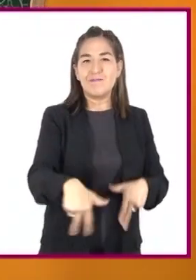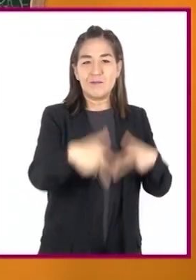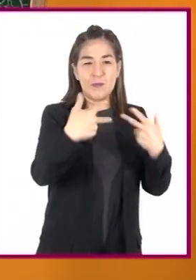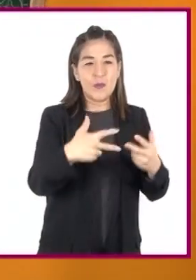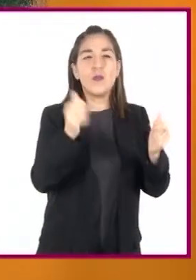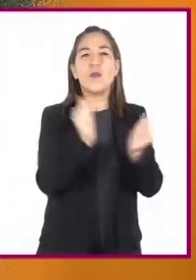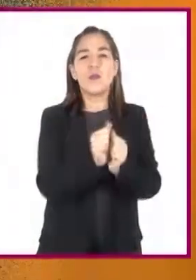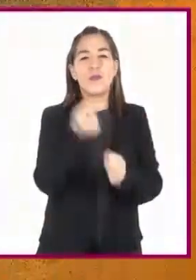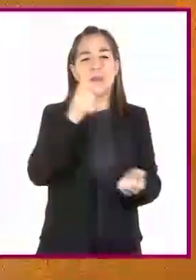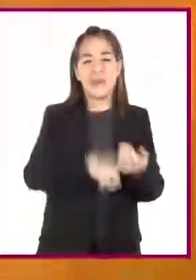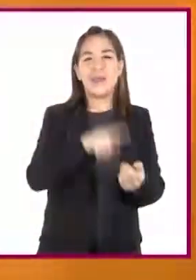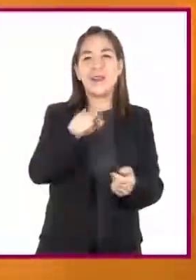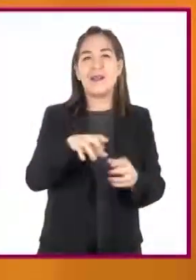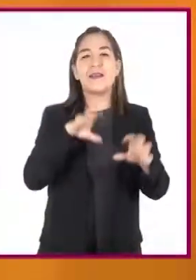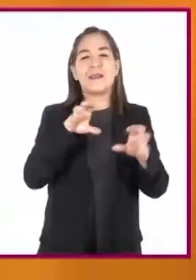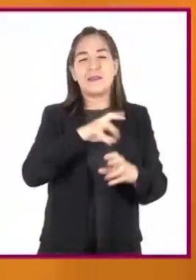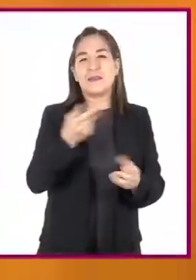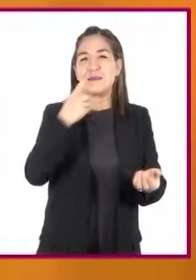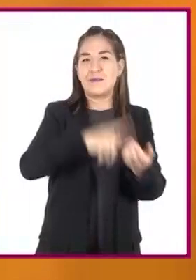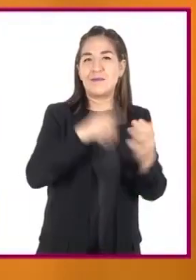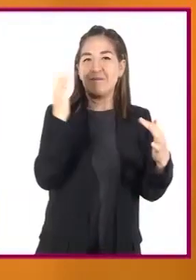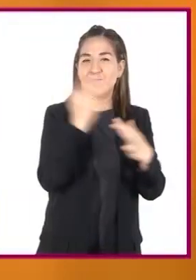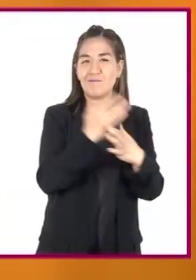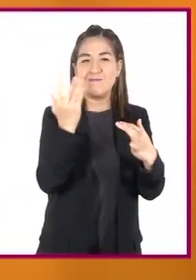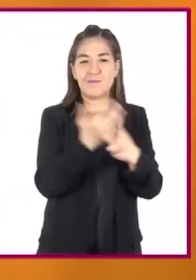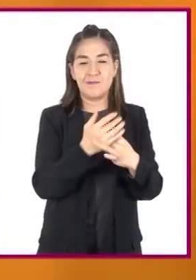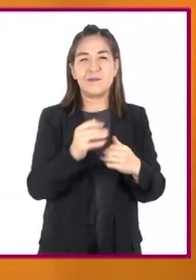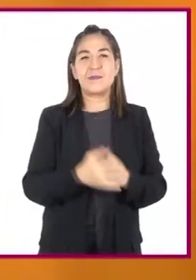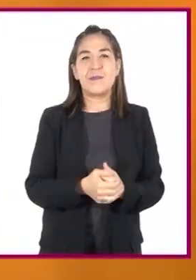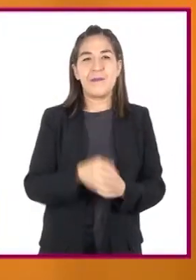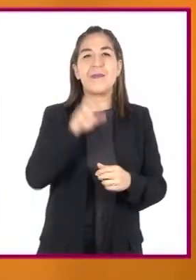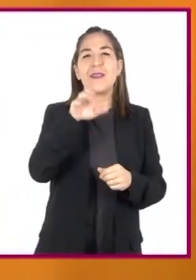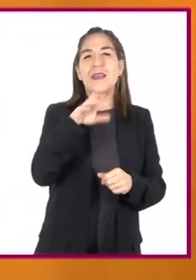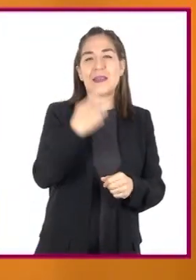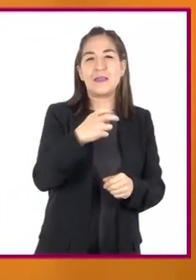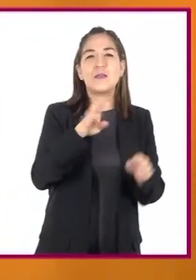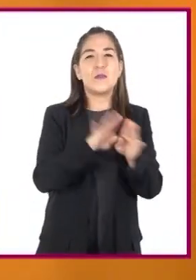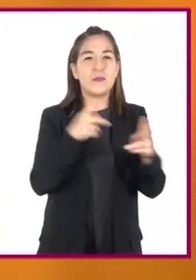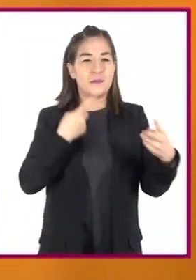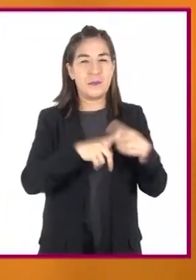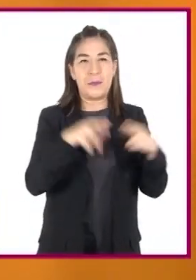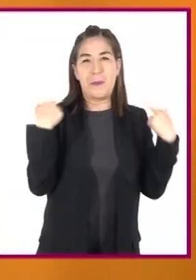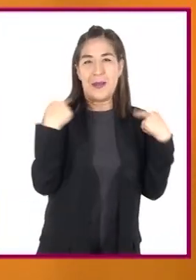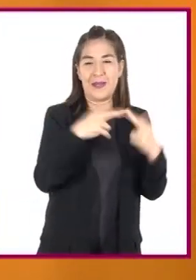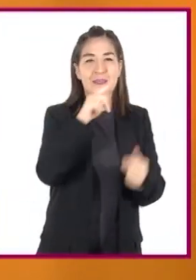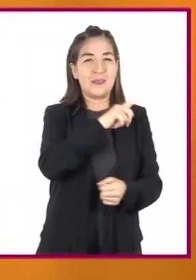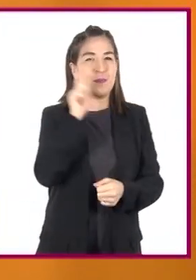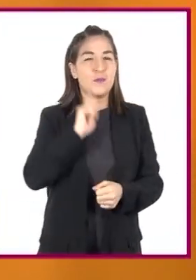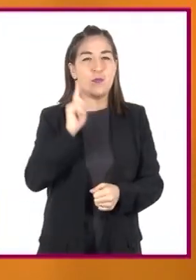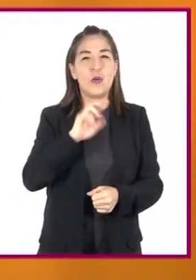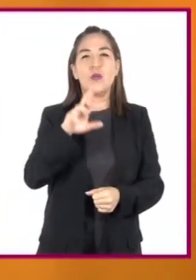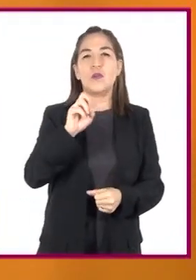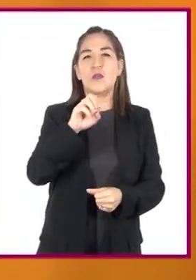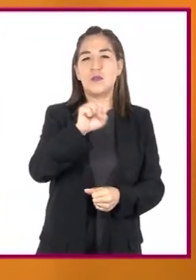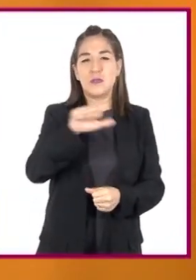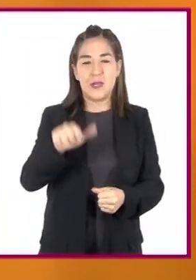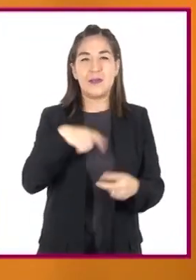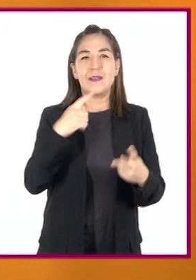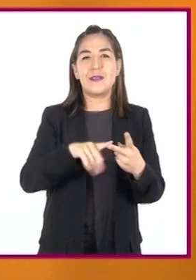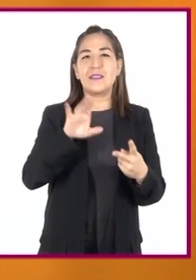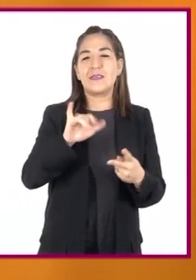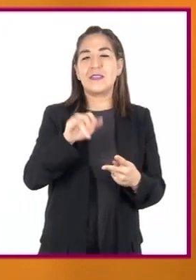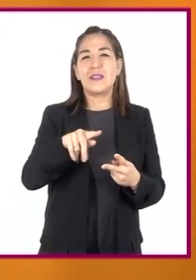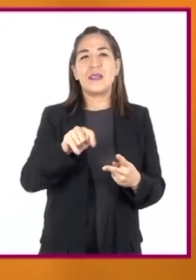división celular, nos apoyaremos, como lo mencioné desde un comienzo, de las maestras Rosadelia del Pilar Ortega, Cintia